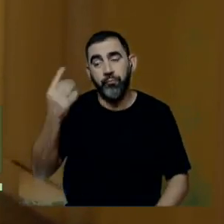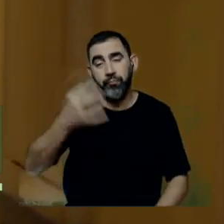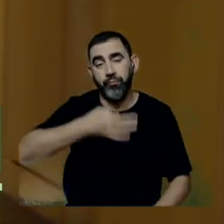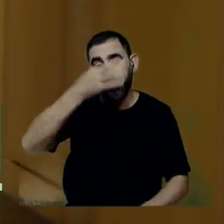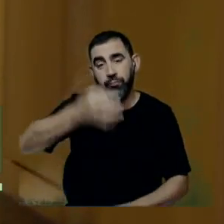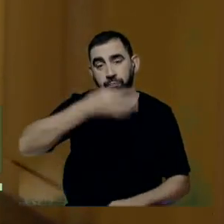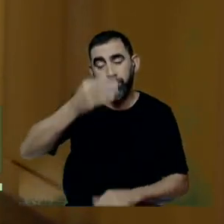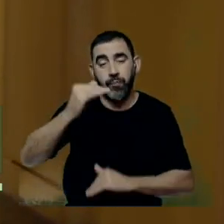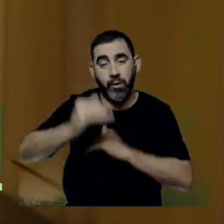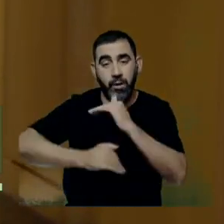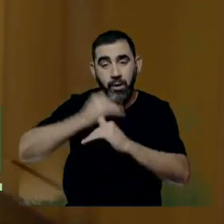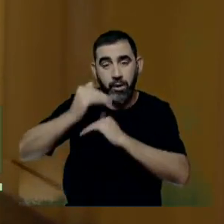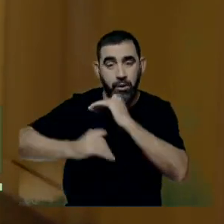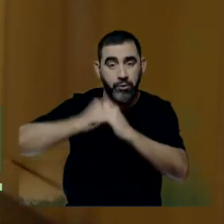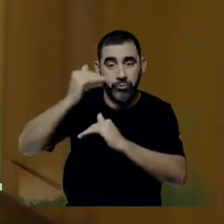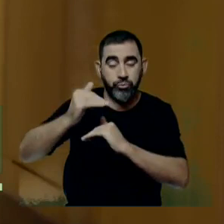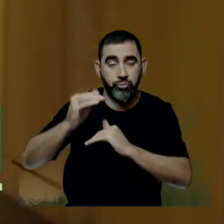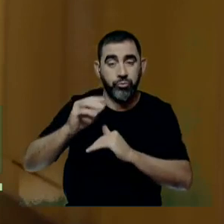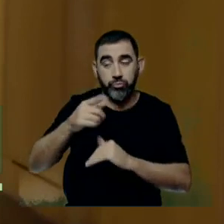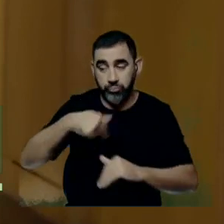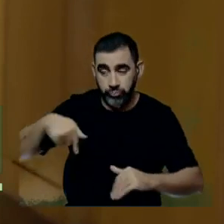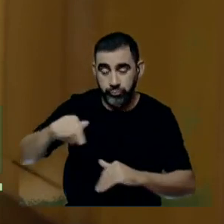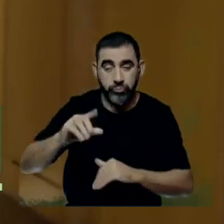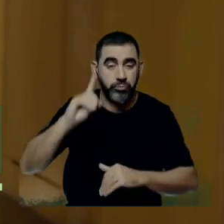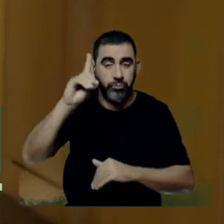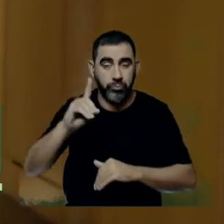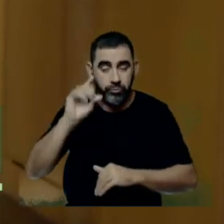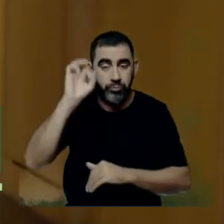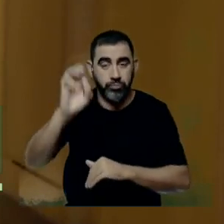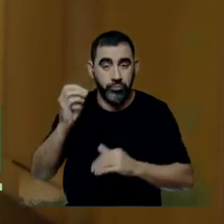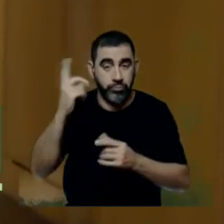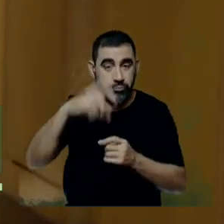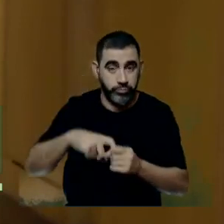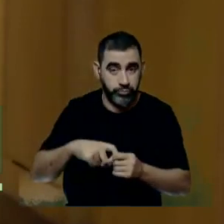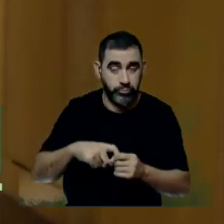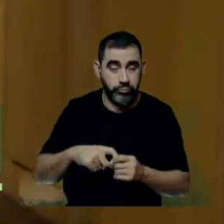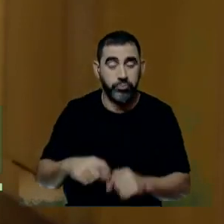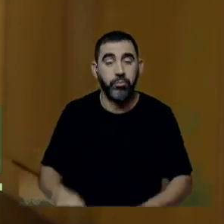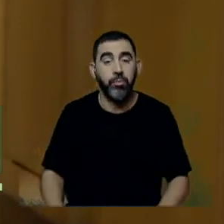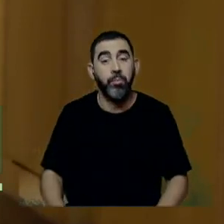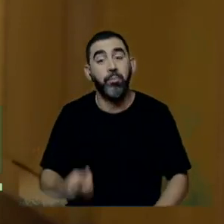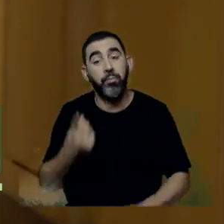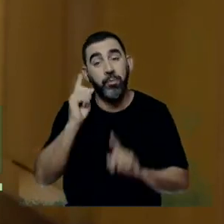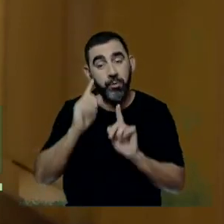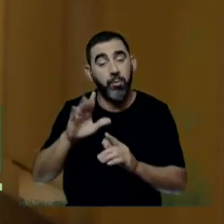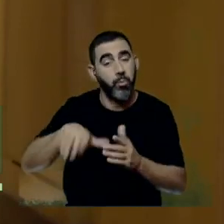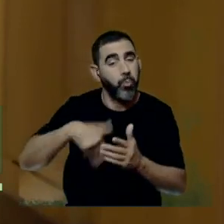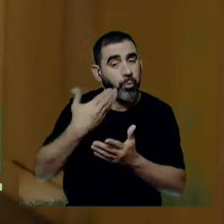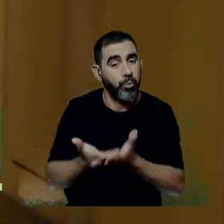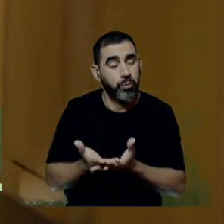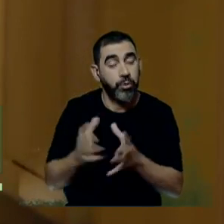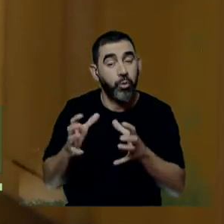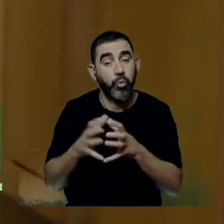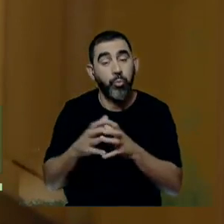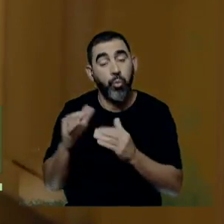de la bancada progresista que legisladores como tú, legisladoras como tú, integran de todos los países, pero también hubo planteos de